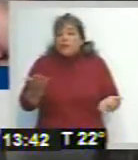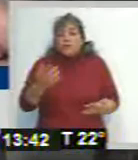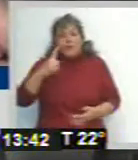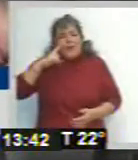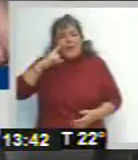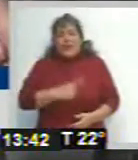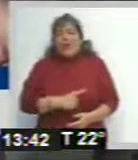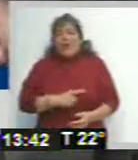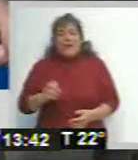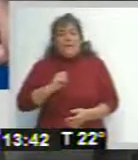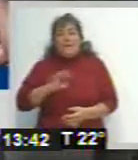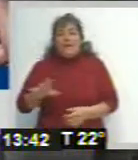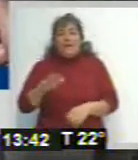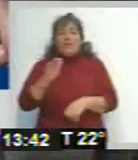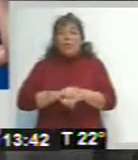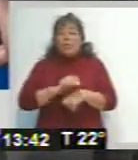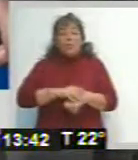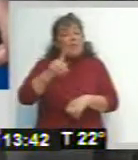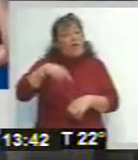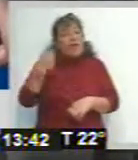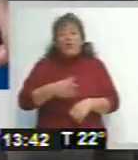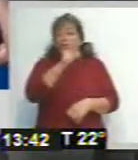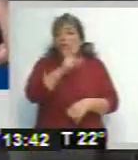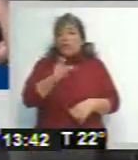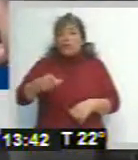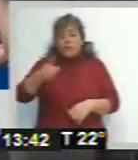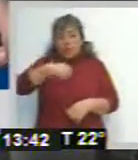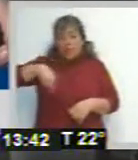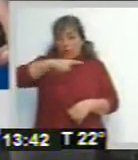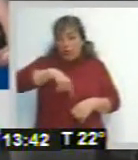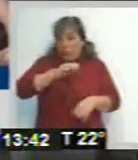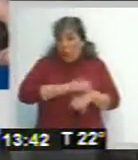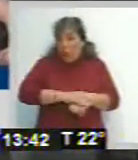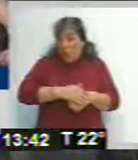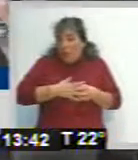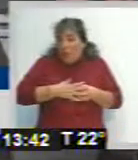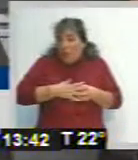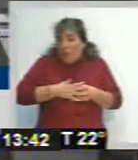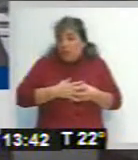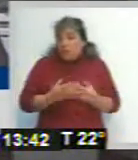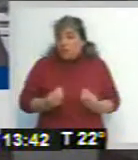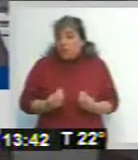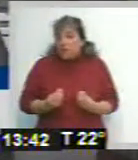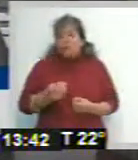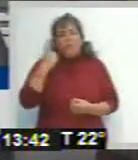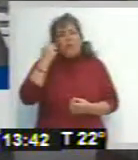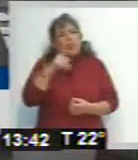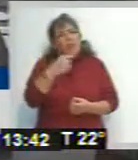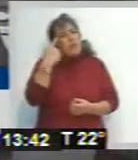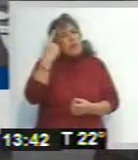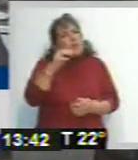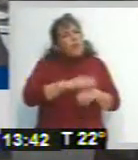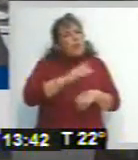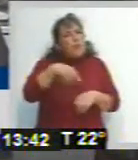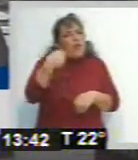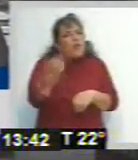montón? Por culpa de otra gente tenemos que pagar nosotros los hechos. ¿Por qué dice usted por culpa de otra gente? Hay gente